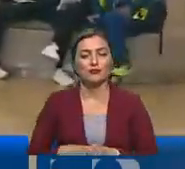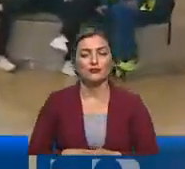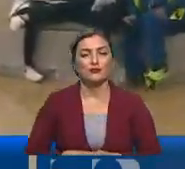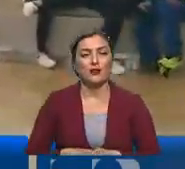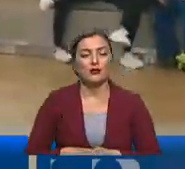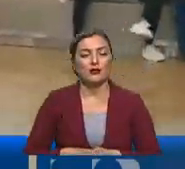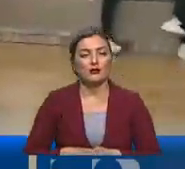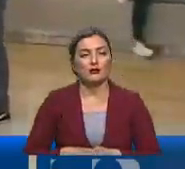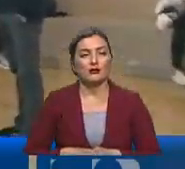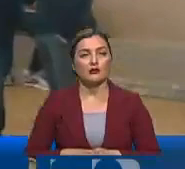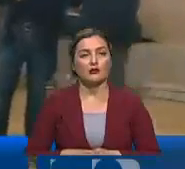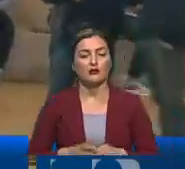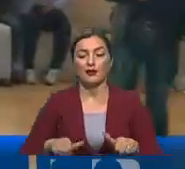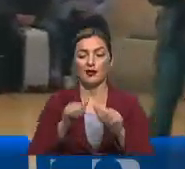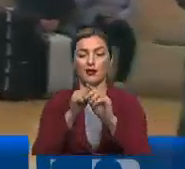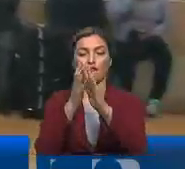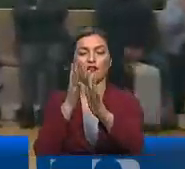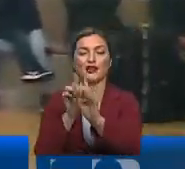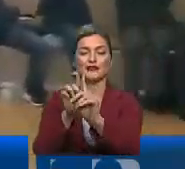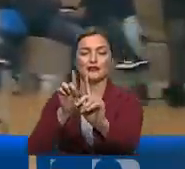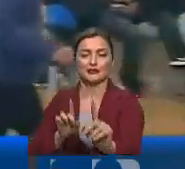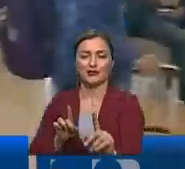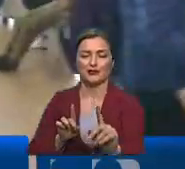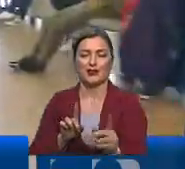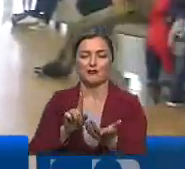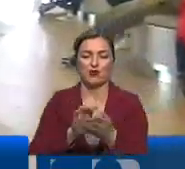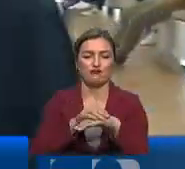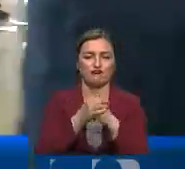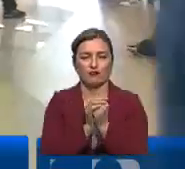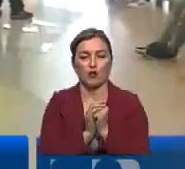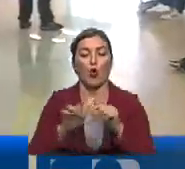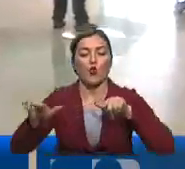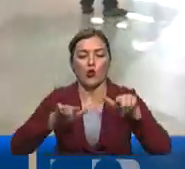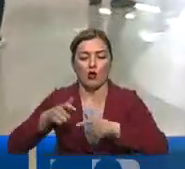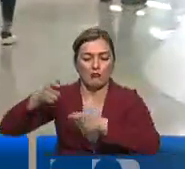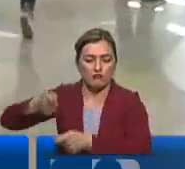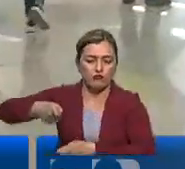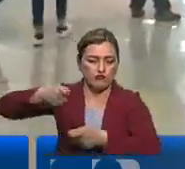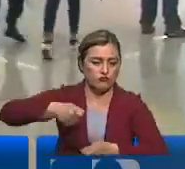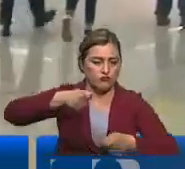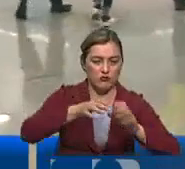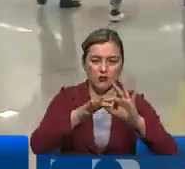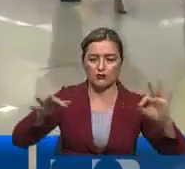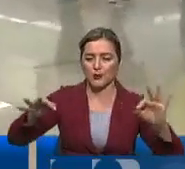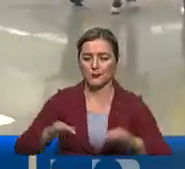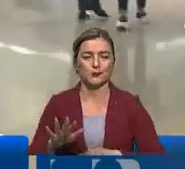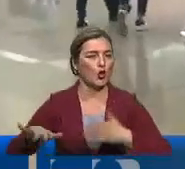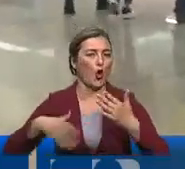la distancia física en las áreas de fila y, por supuesto, la desinfección permanente de todas las áreas de tránsito de